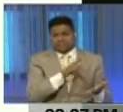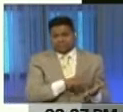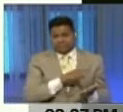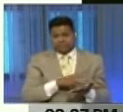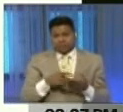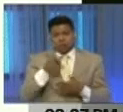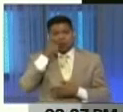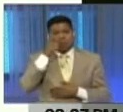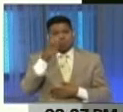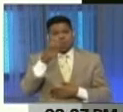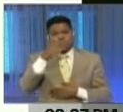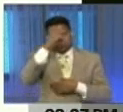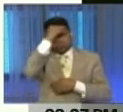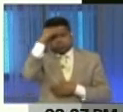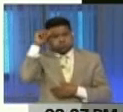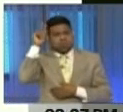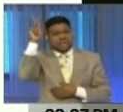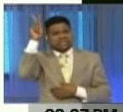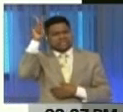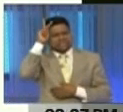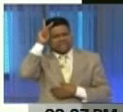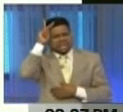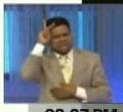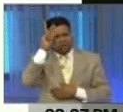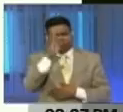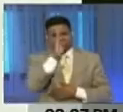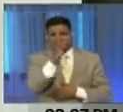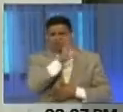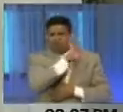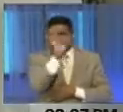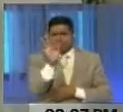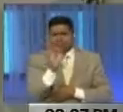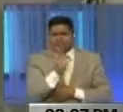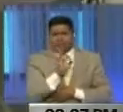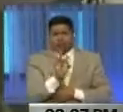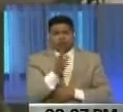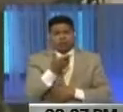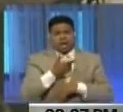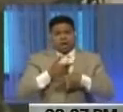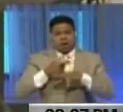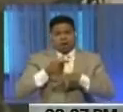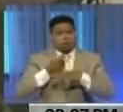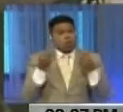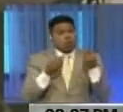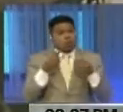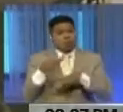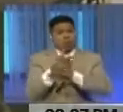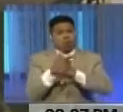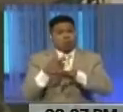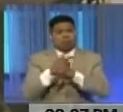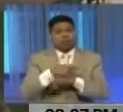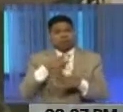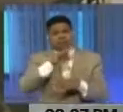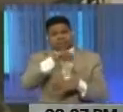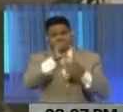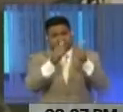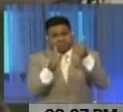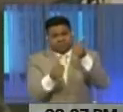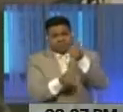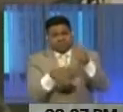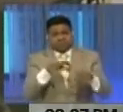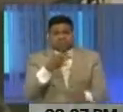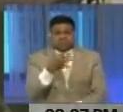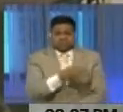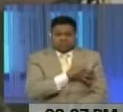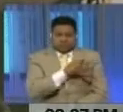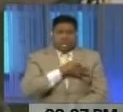comunidades indígenas es un factor determinante para nosotros como Estado y Gobierno, y la vicepresidencia social siempre ha sido un